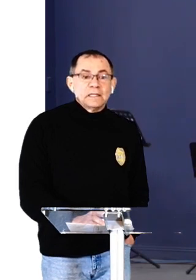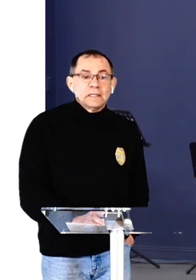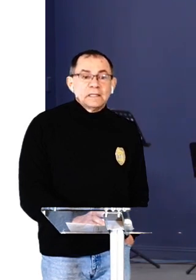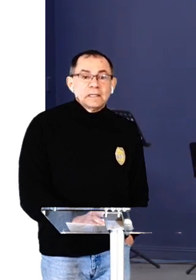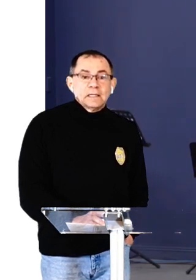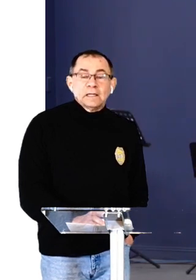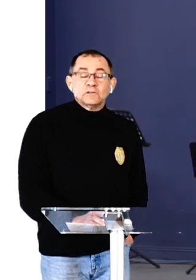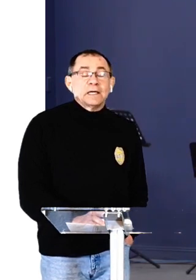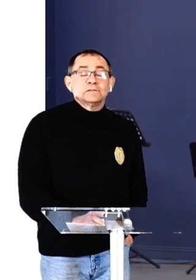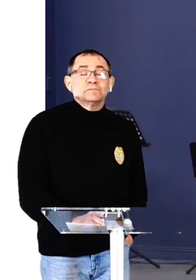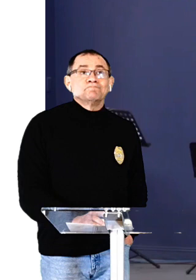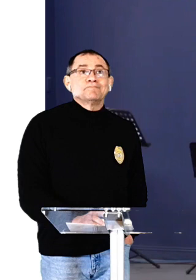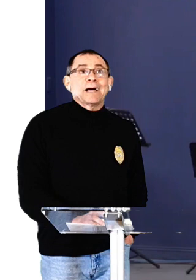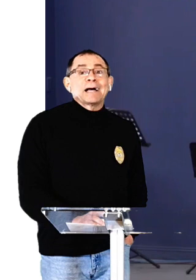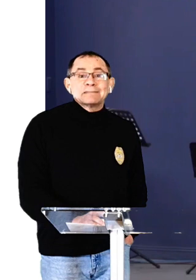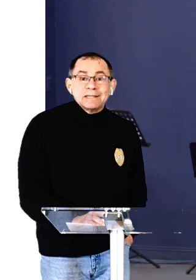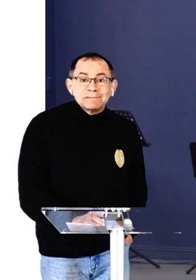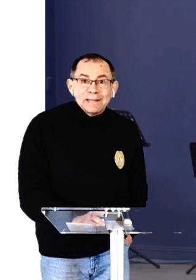usted,